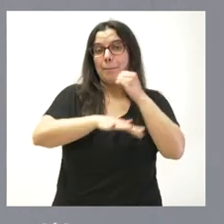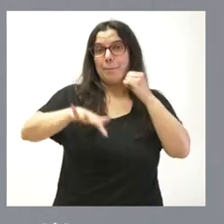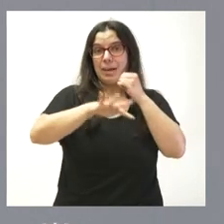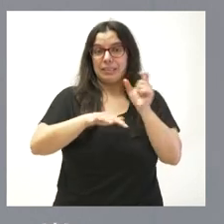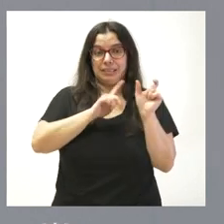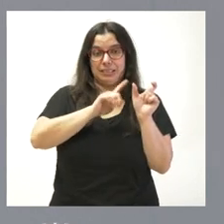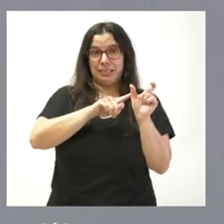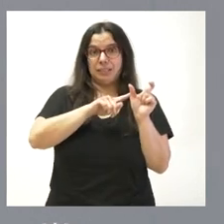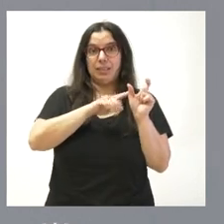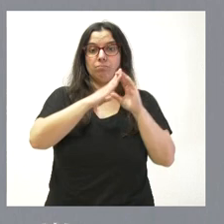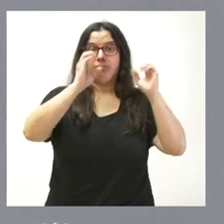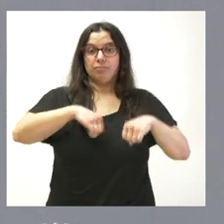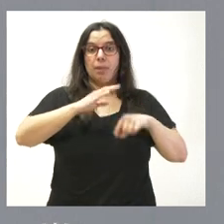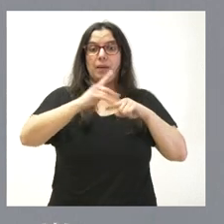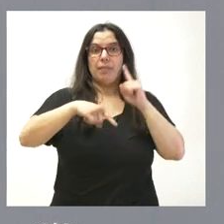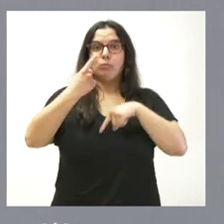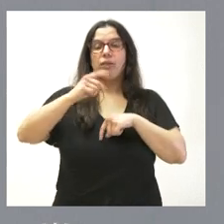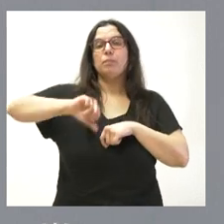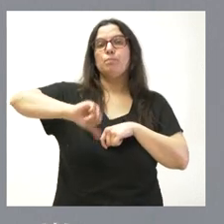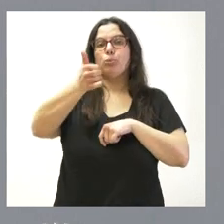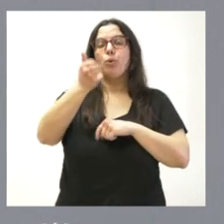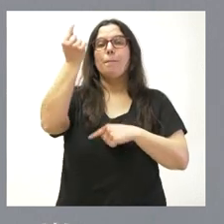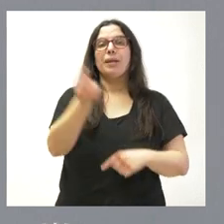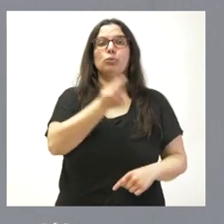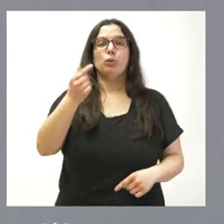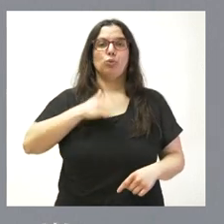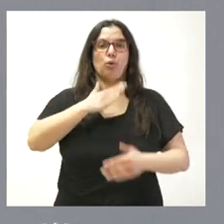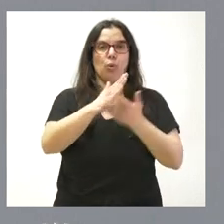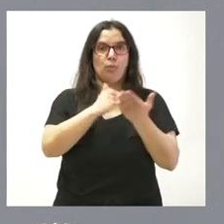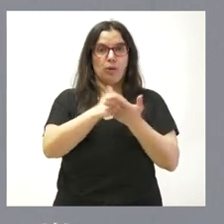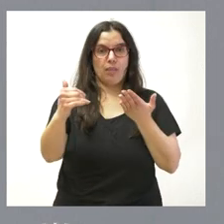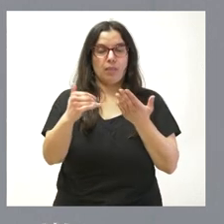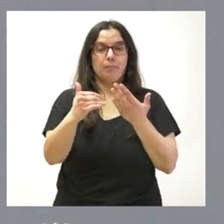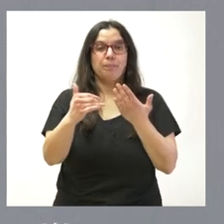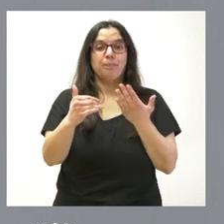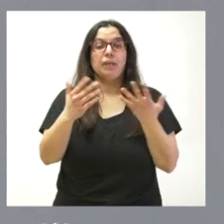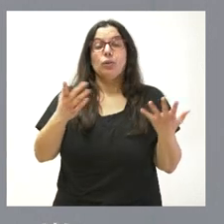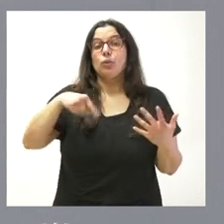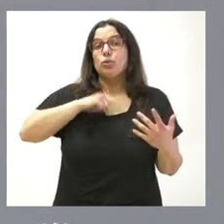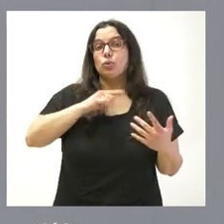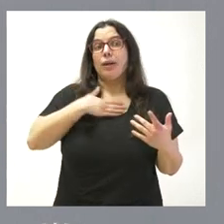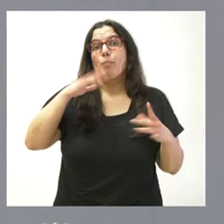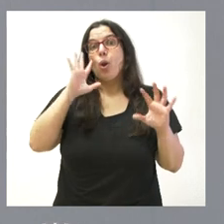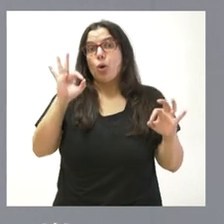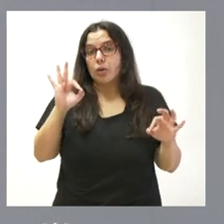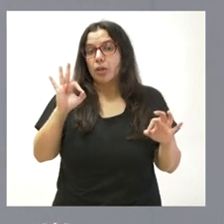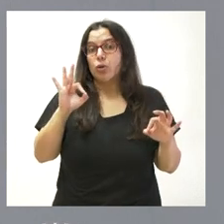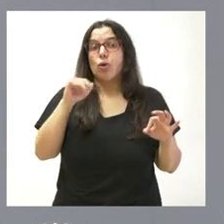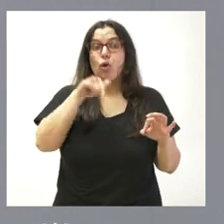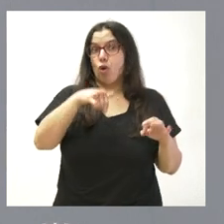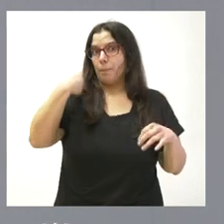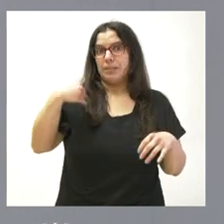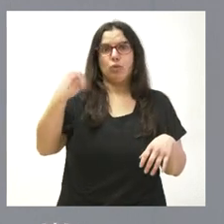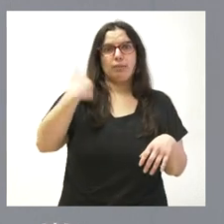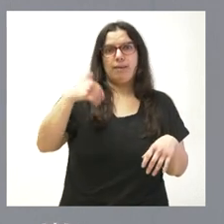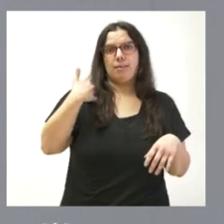ya para la aprobación del presupuesto de la comunidad nuestra idea lógicamente es enviarlo ya hoy mismo